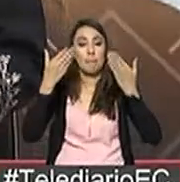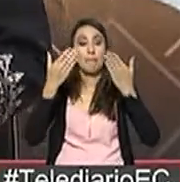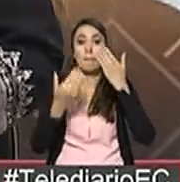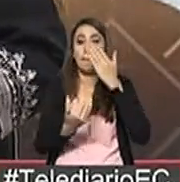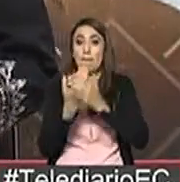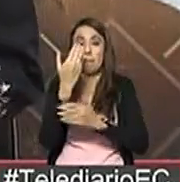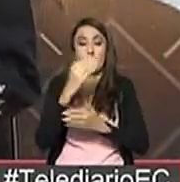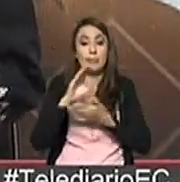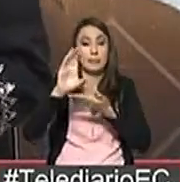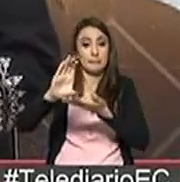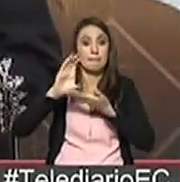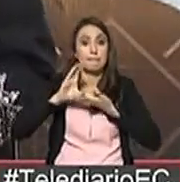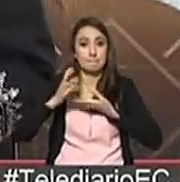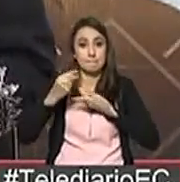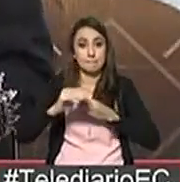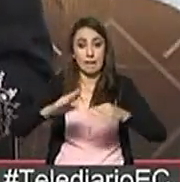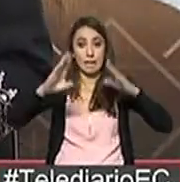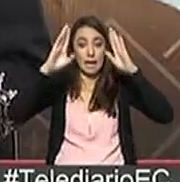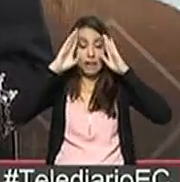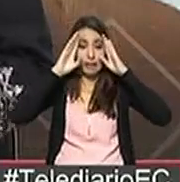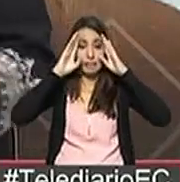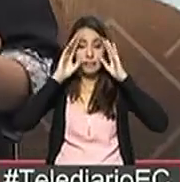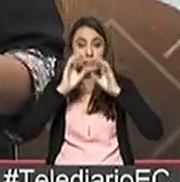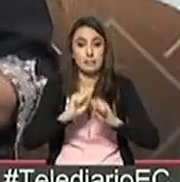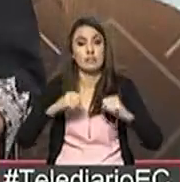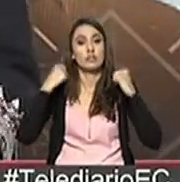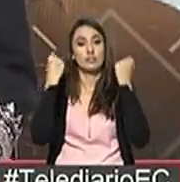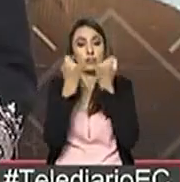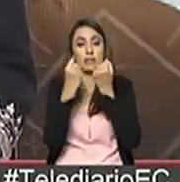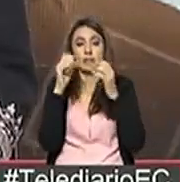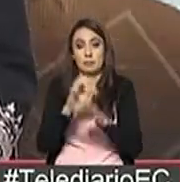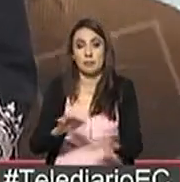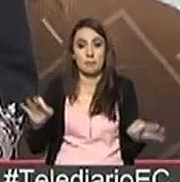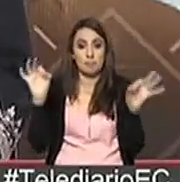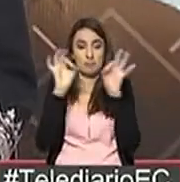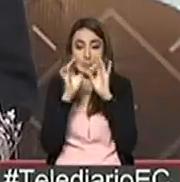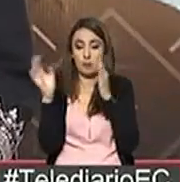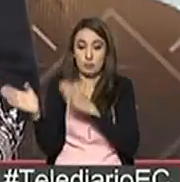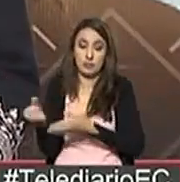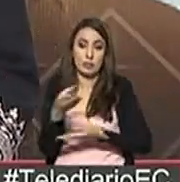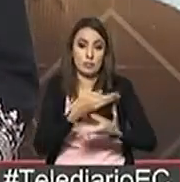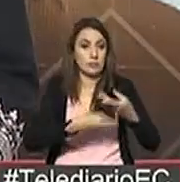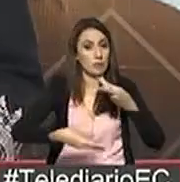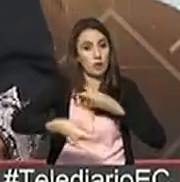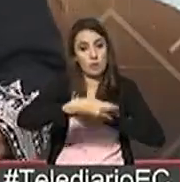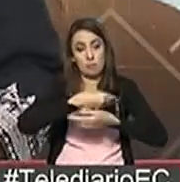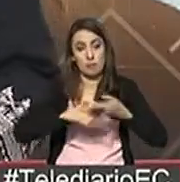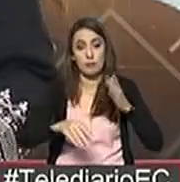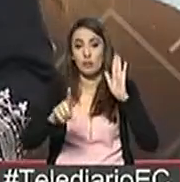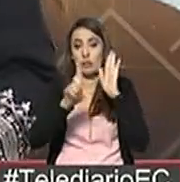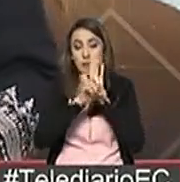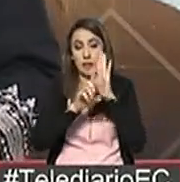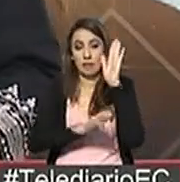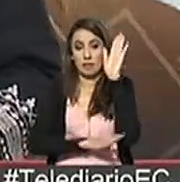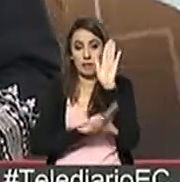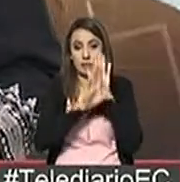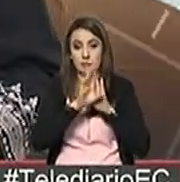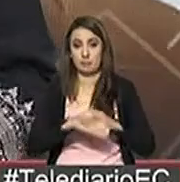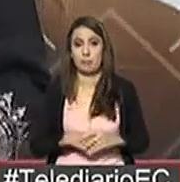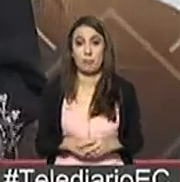proforma presupuestaria atender las áreas sociales mediante el Plan Anual de Inversiones y la Ley de Crecimiento